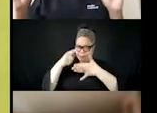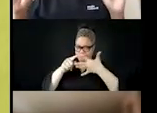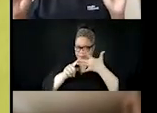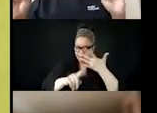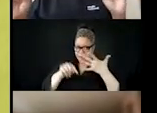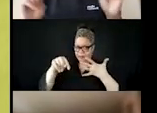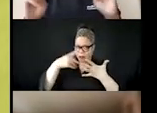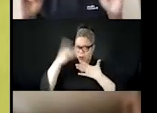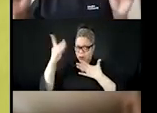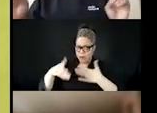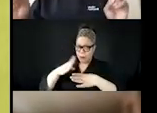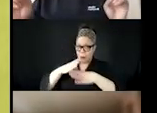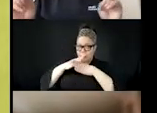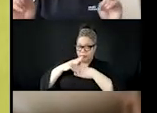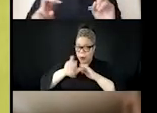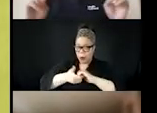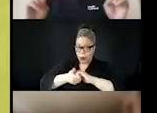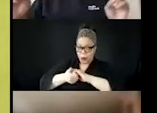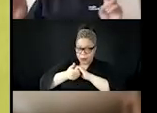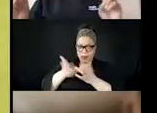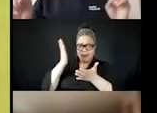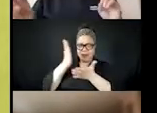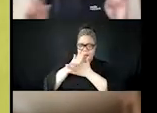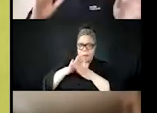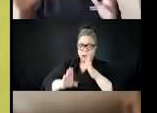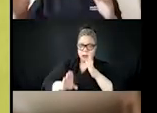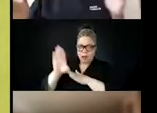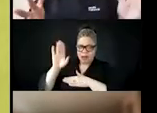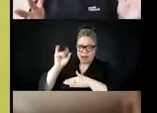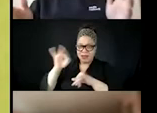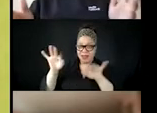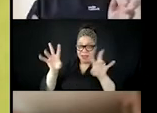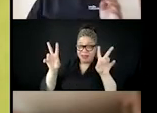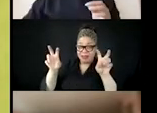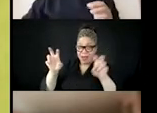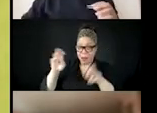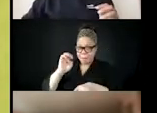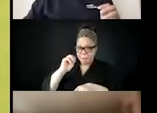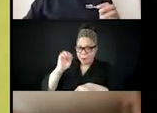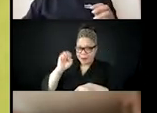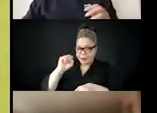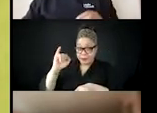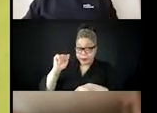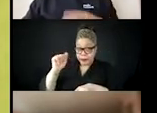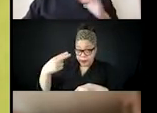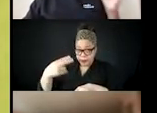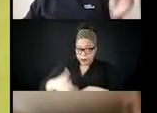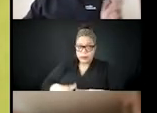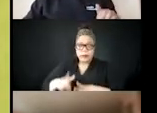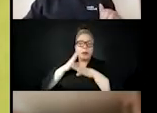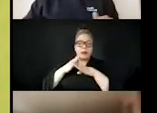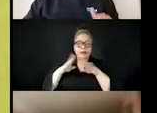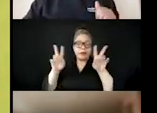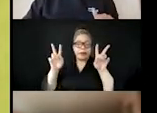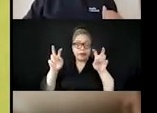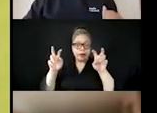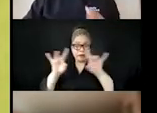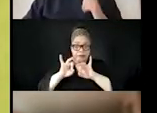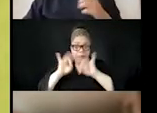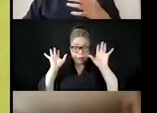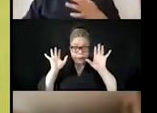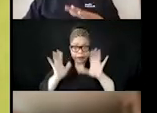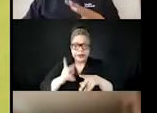el crecimiento de un mesías prevenir la violencia obviamente que a qué se refieren con